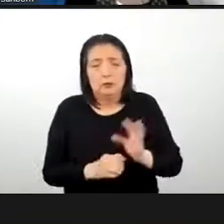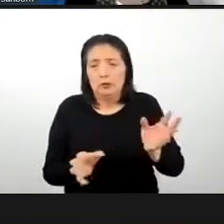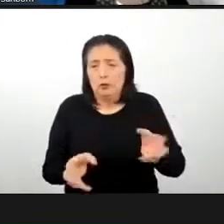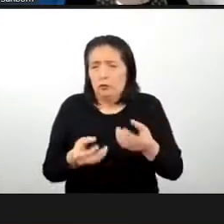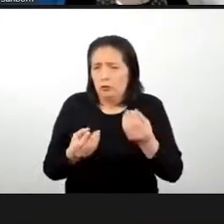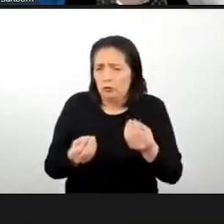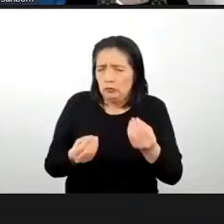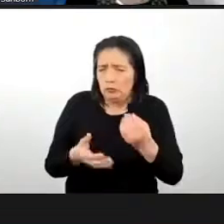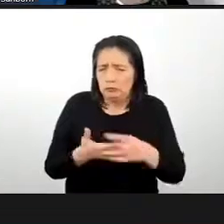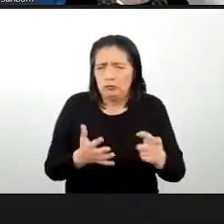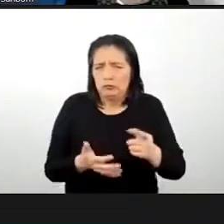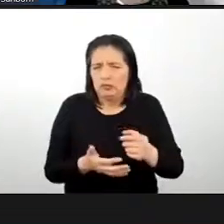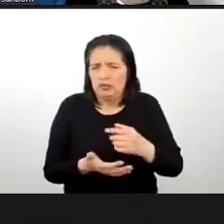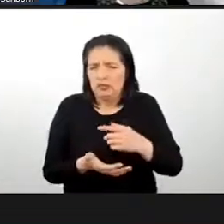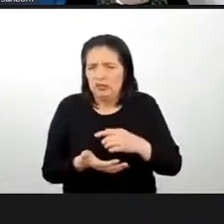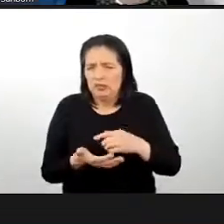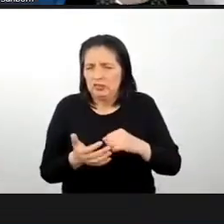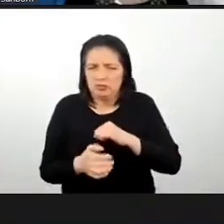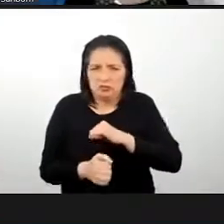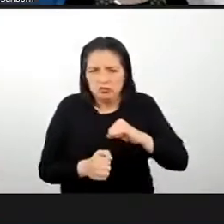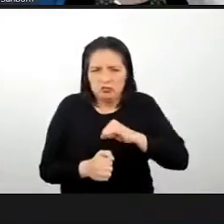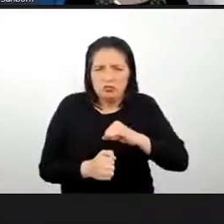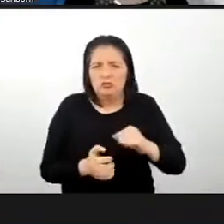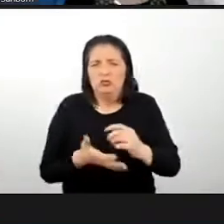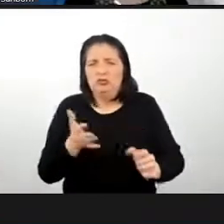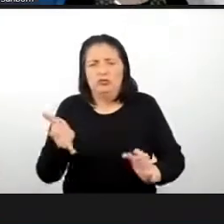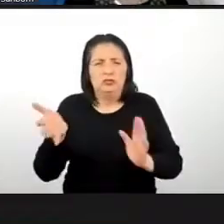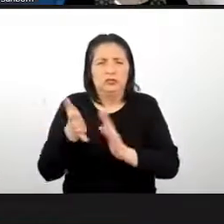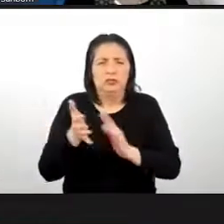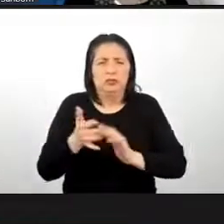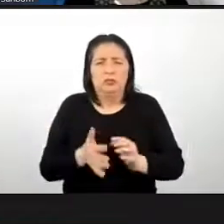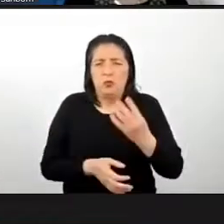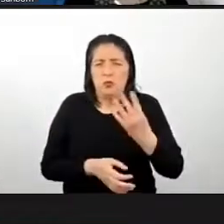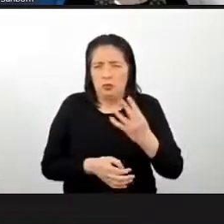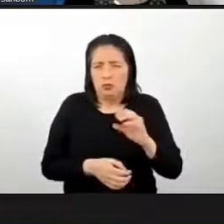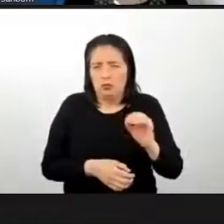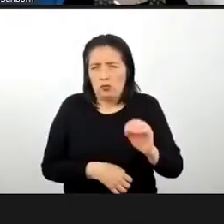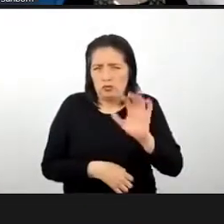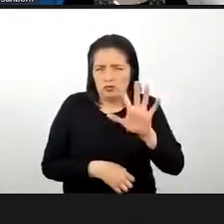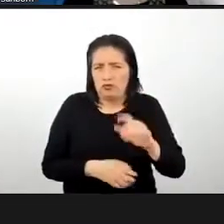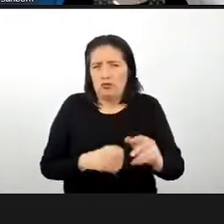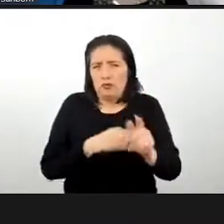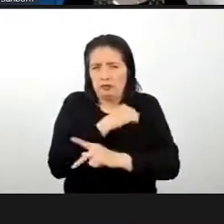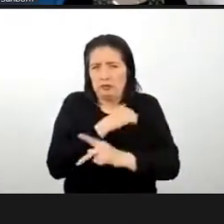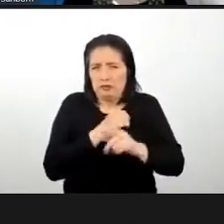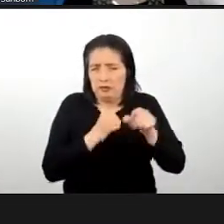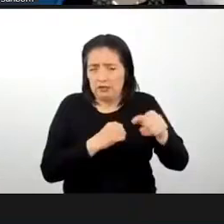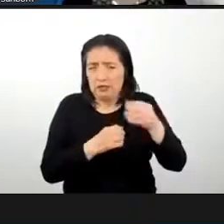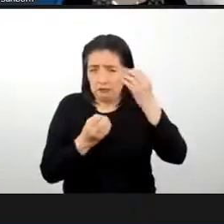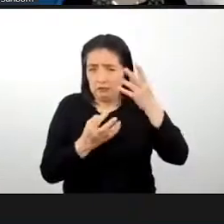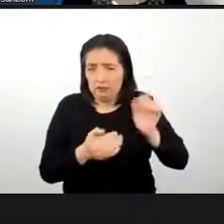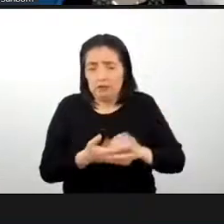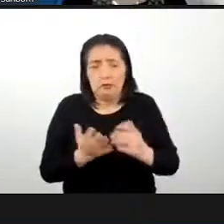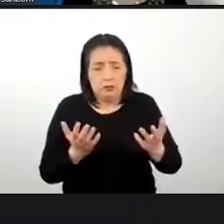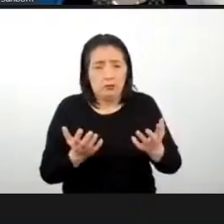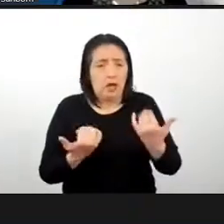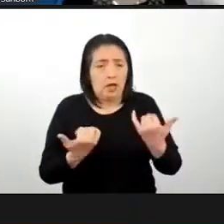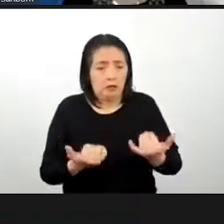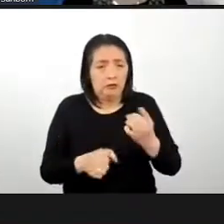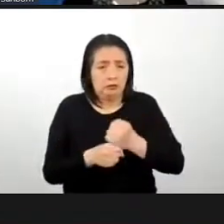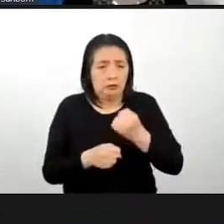está atacando fuertemente a la institución en 5 países. Están ahí todos los datos. De hecho, estamos ahora